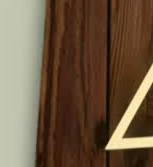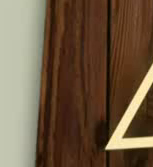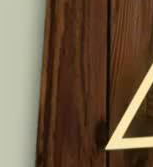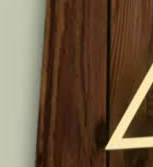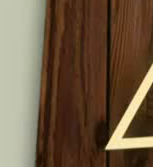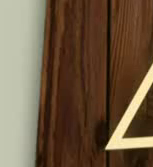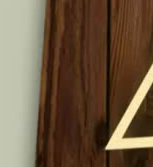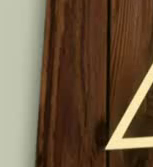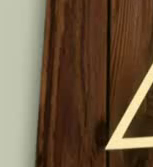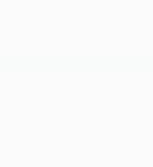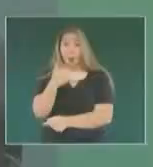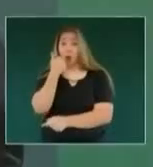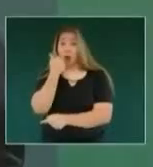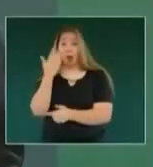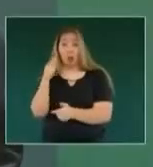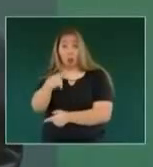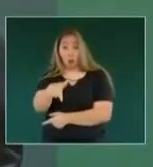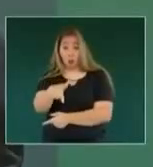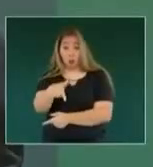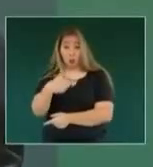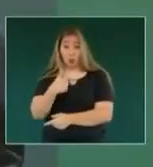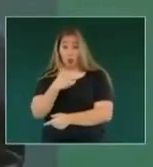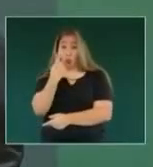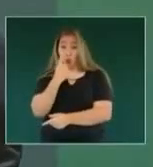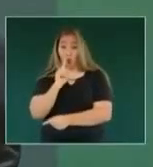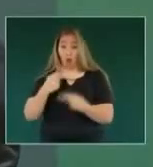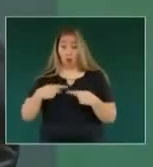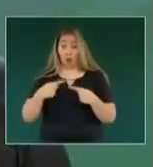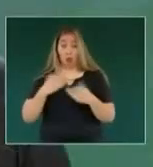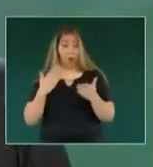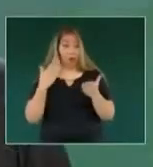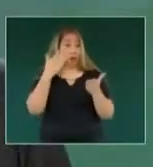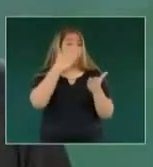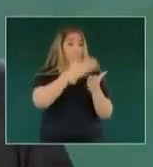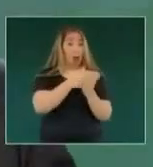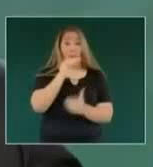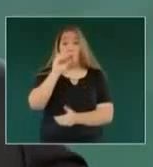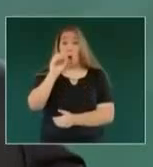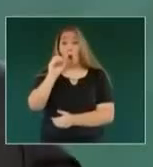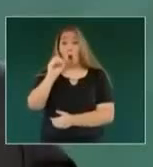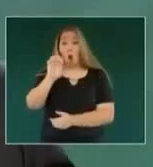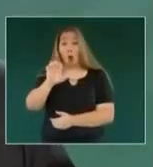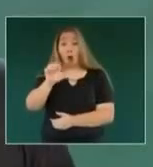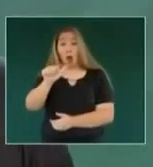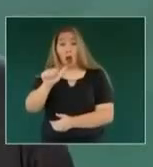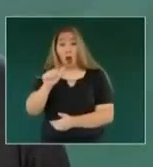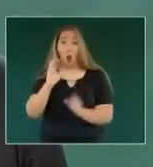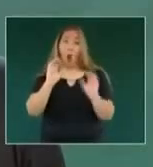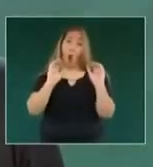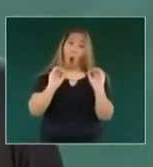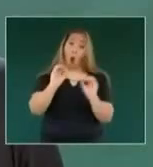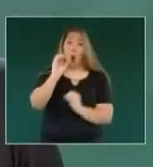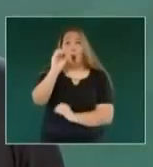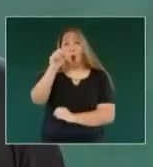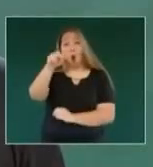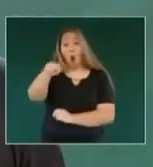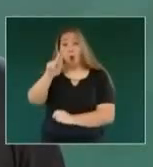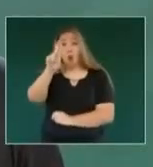el voto. Todos esperamos esto, señor presidente, todos. Dios nos libre de lo contrario. Y Dios así de ya, déjenme en